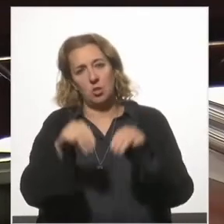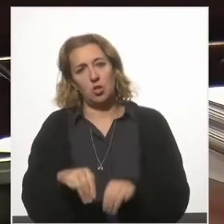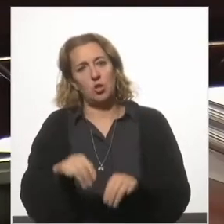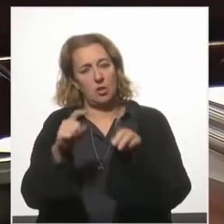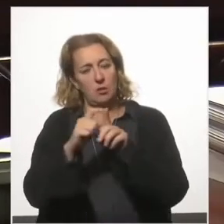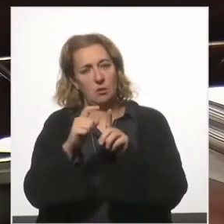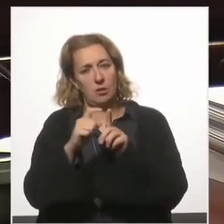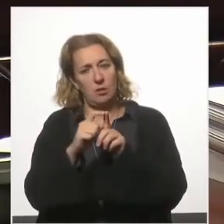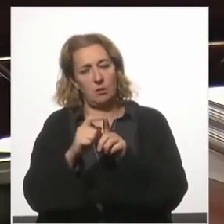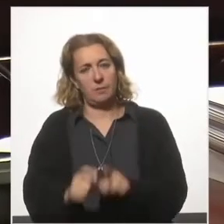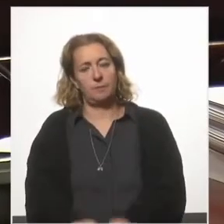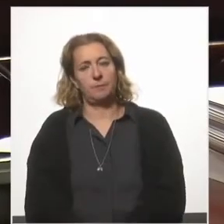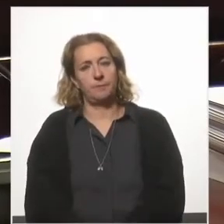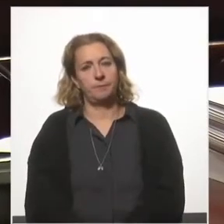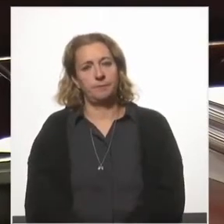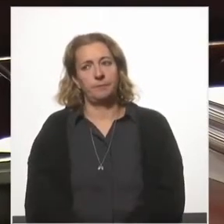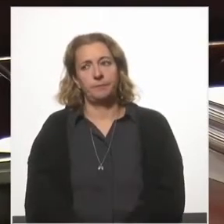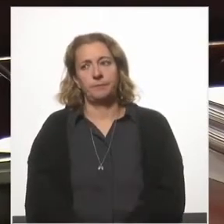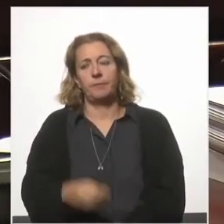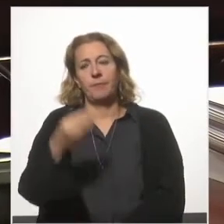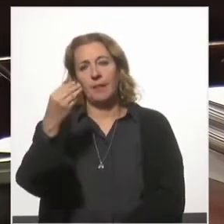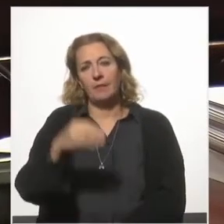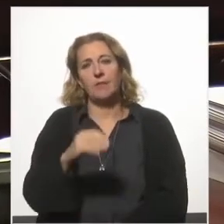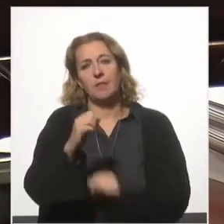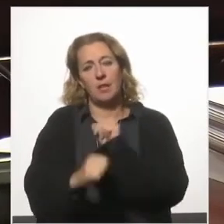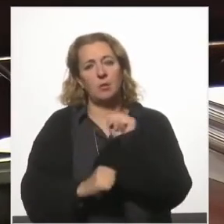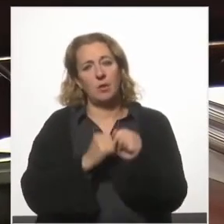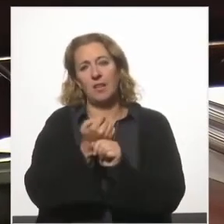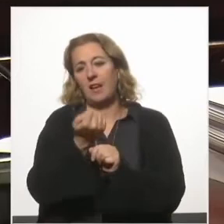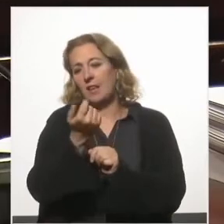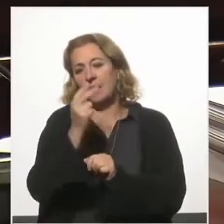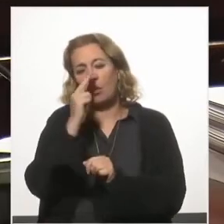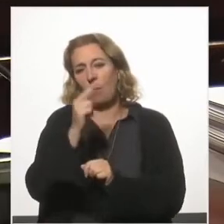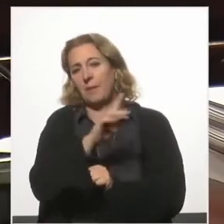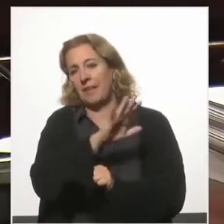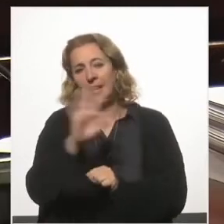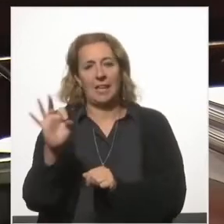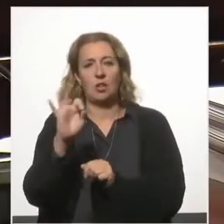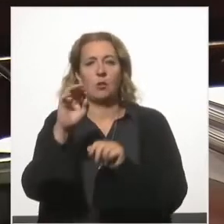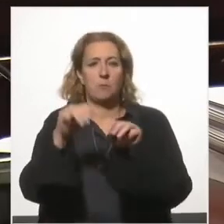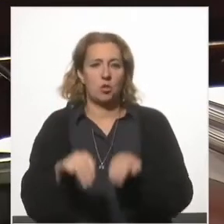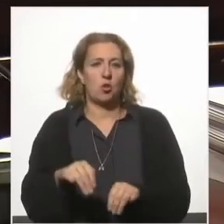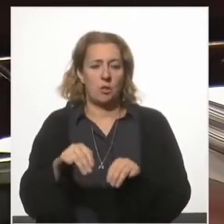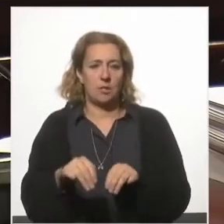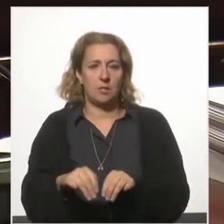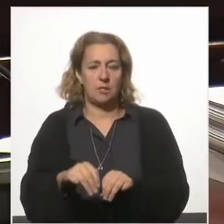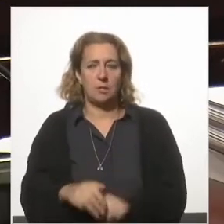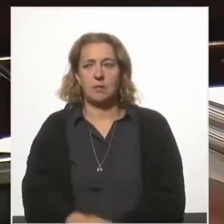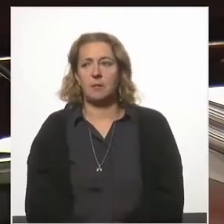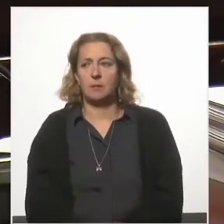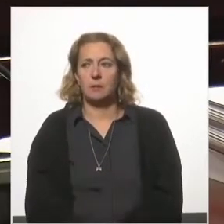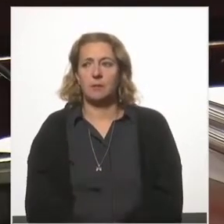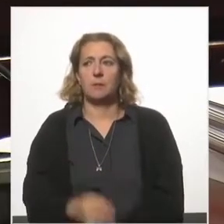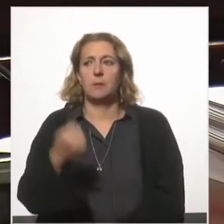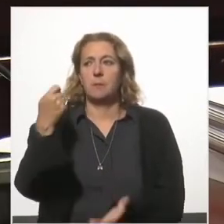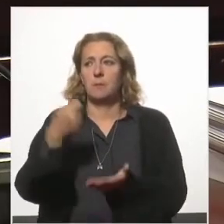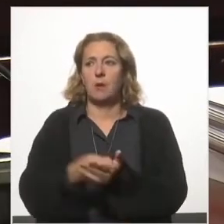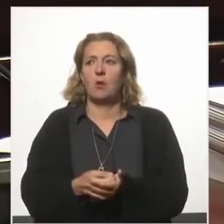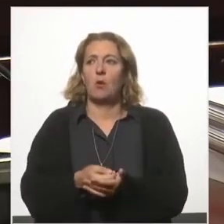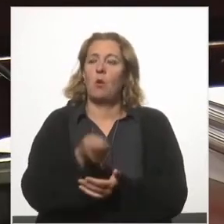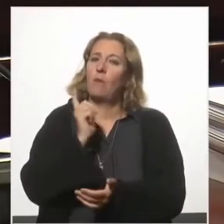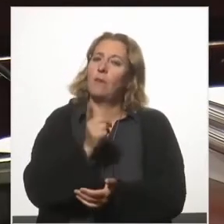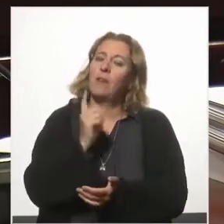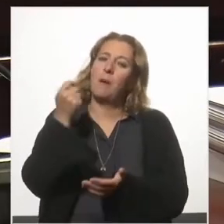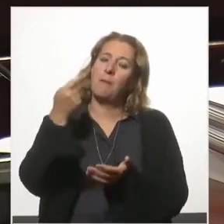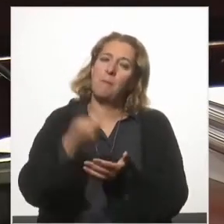dólares, con déficit anuales de casi 2.500 millones, pagos que nos obligan a un